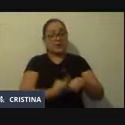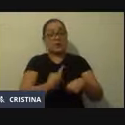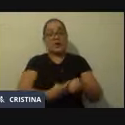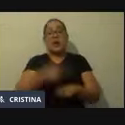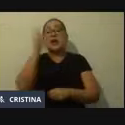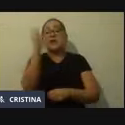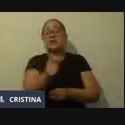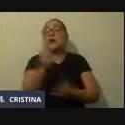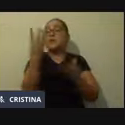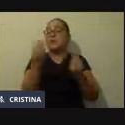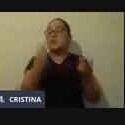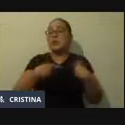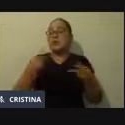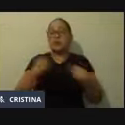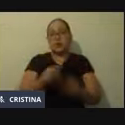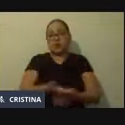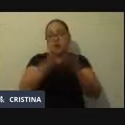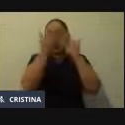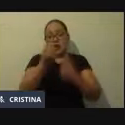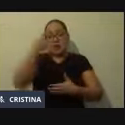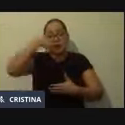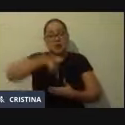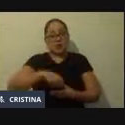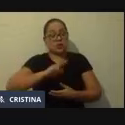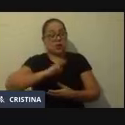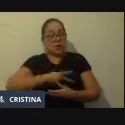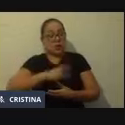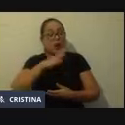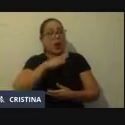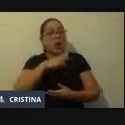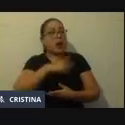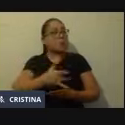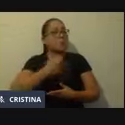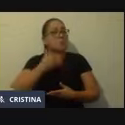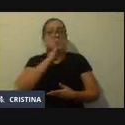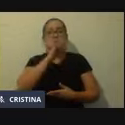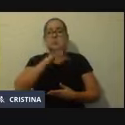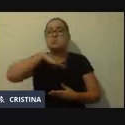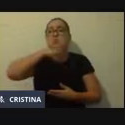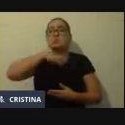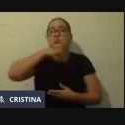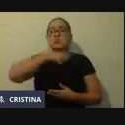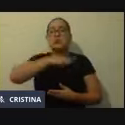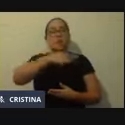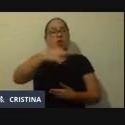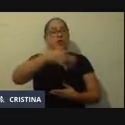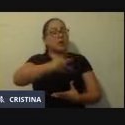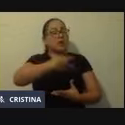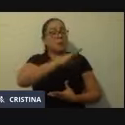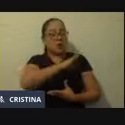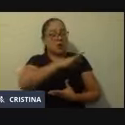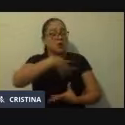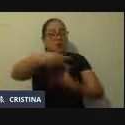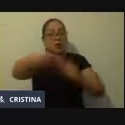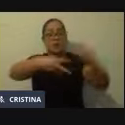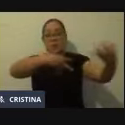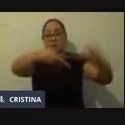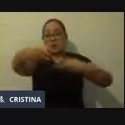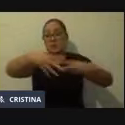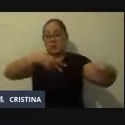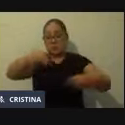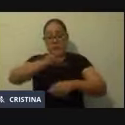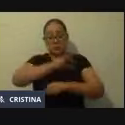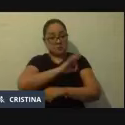pueden ser portadores y que no asintomáticos, y que puedan estar contagiando a muchísima gente y que finalmente acabe de